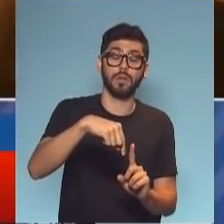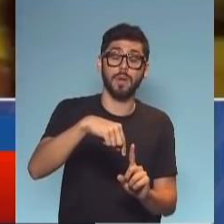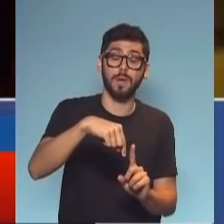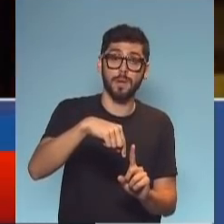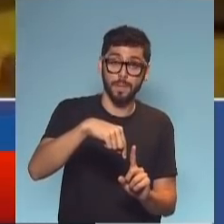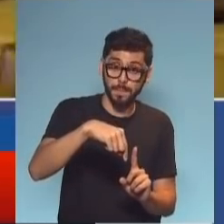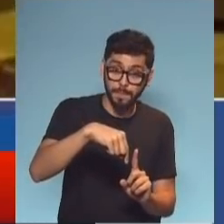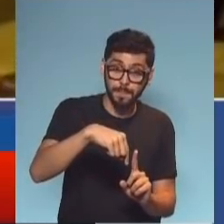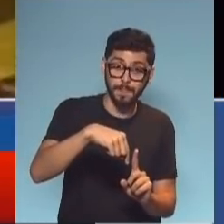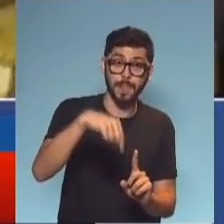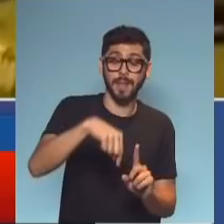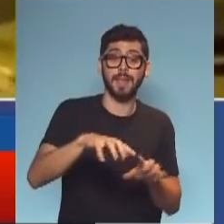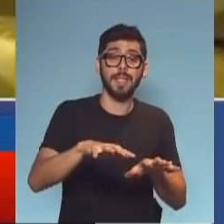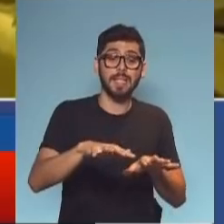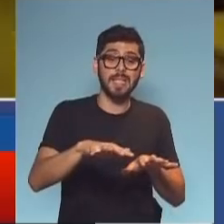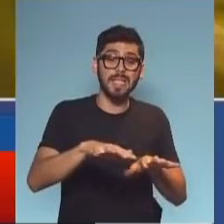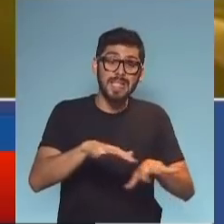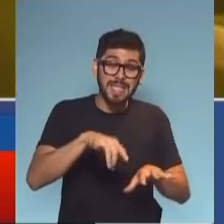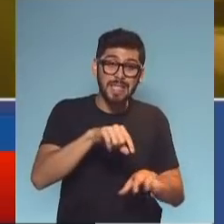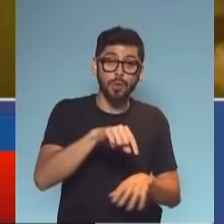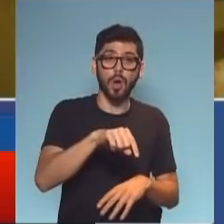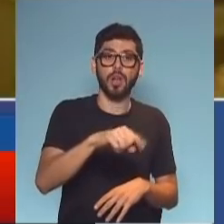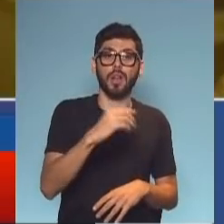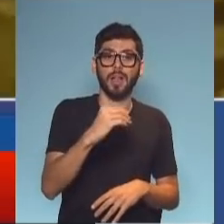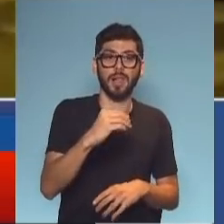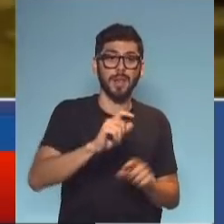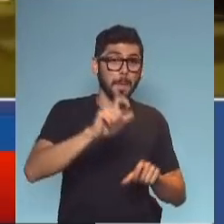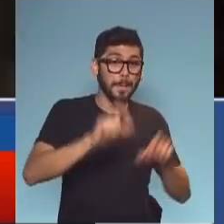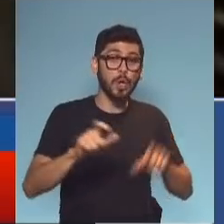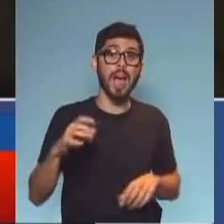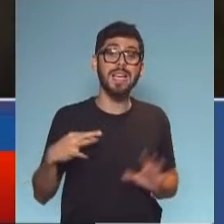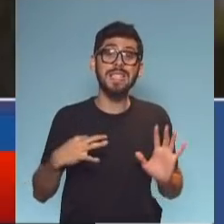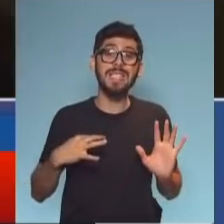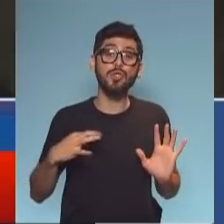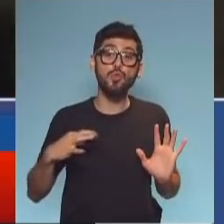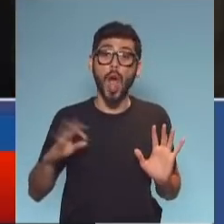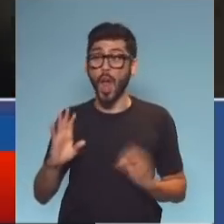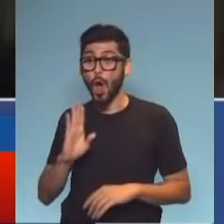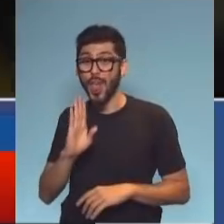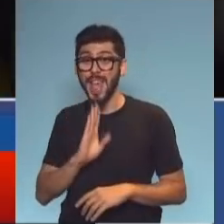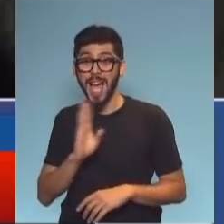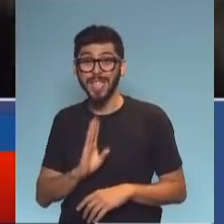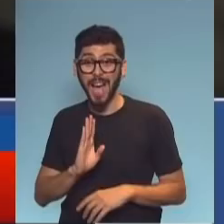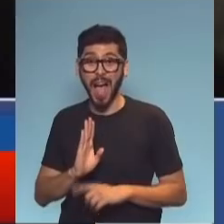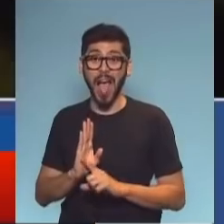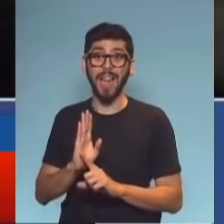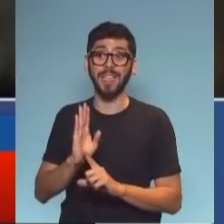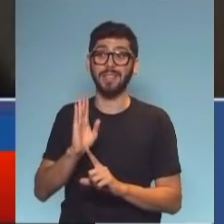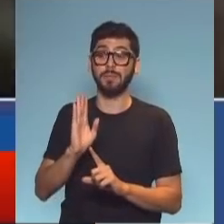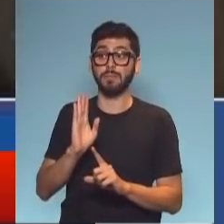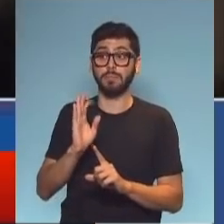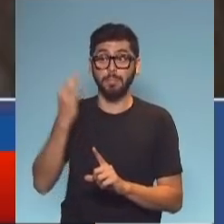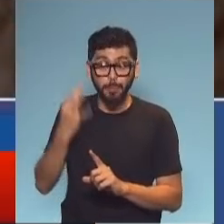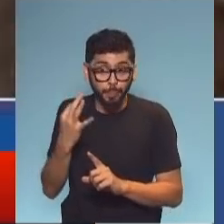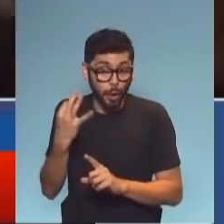en esta situación, que son los ciudadanos israelíes de origen palestino,